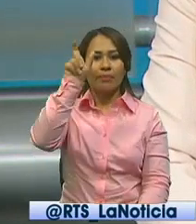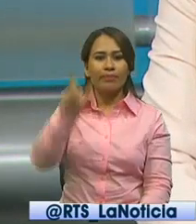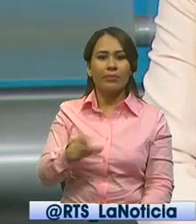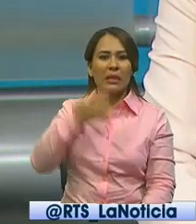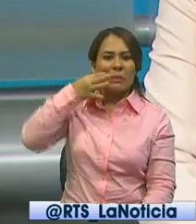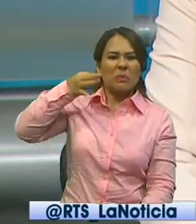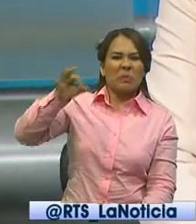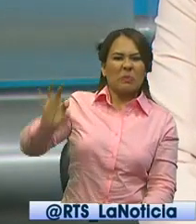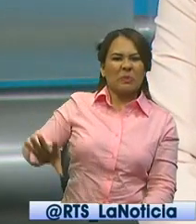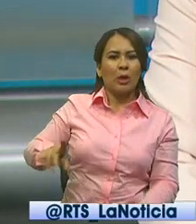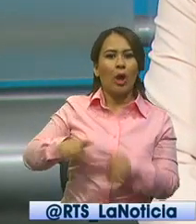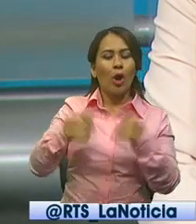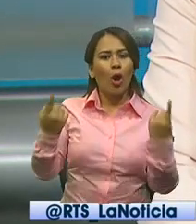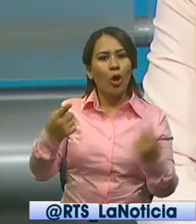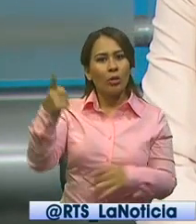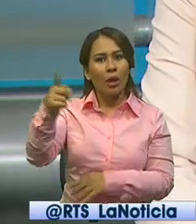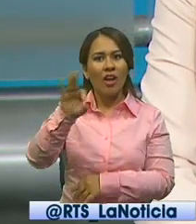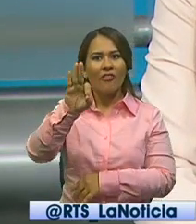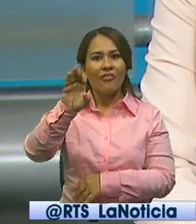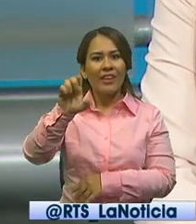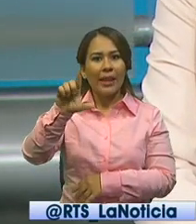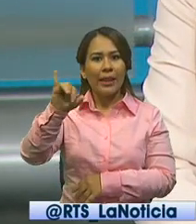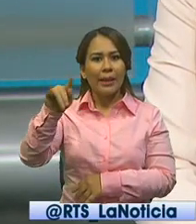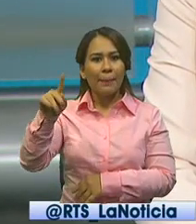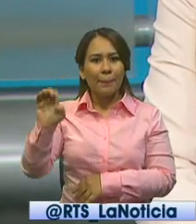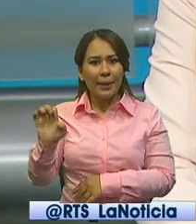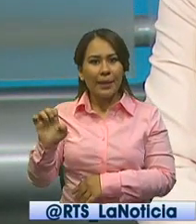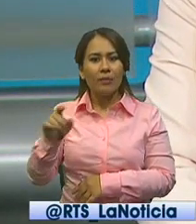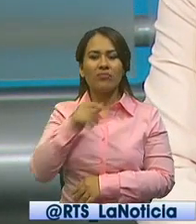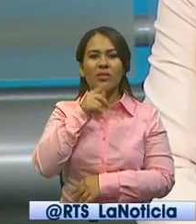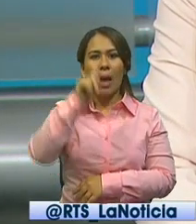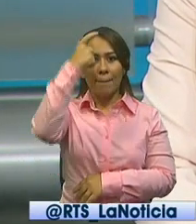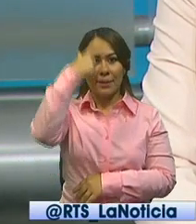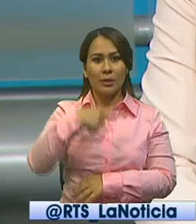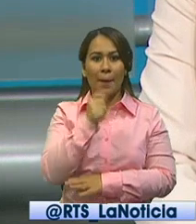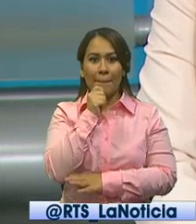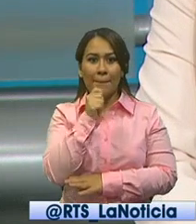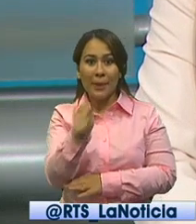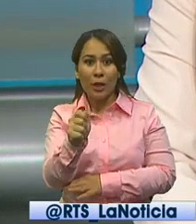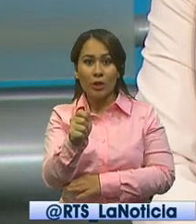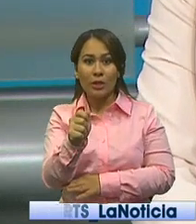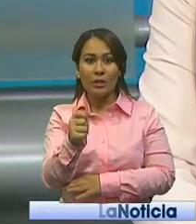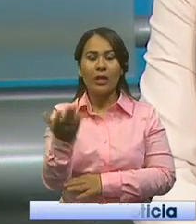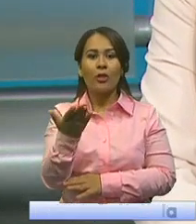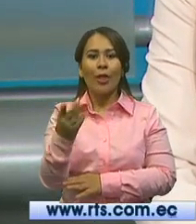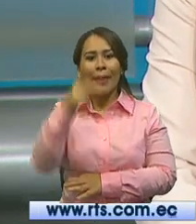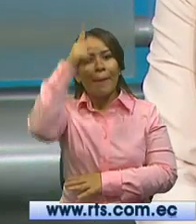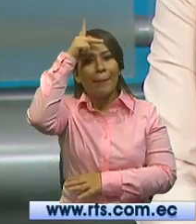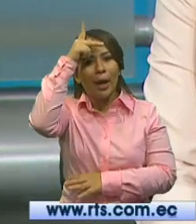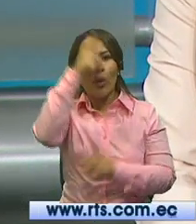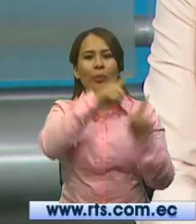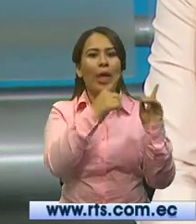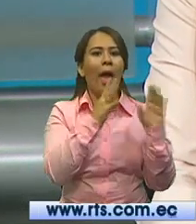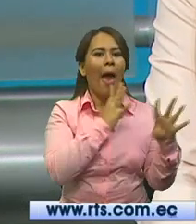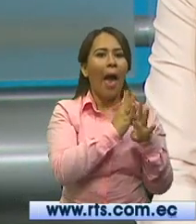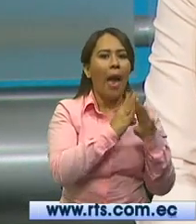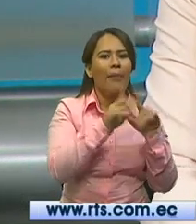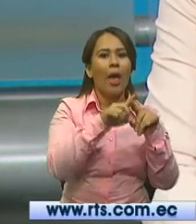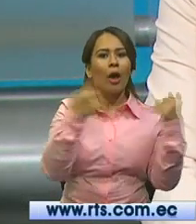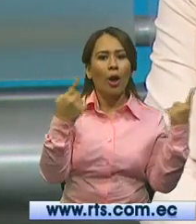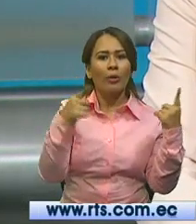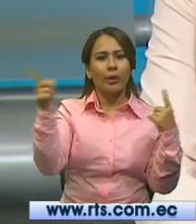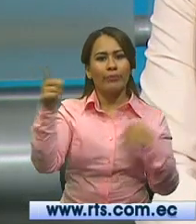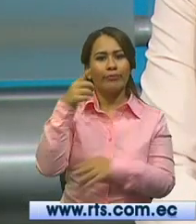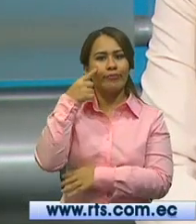el seleccionado de la Tri, Felipe Caicedo, vertidos por el periodista peruano Philip Buders. En el vecino país existe expectativa, más aún porque